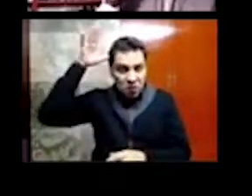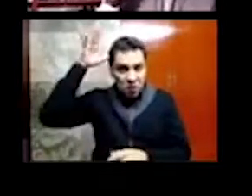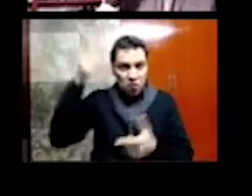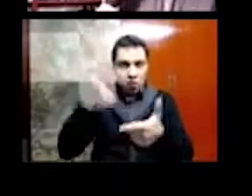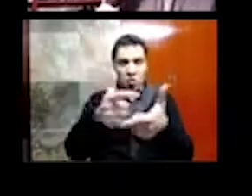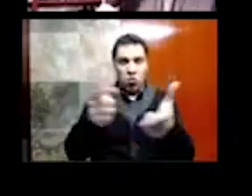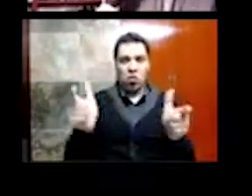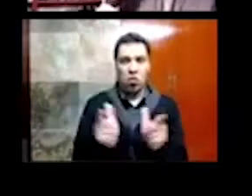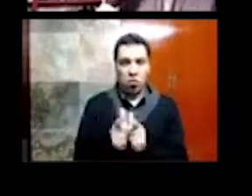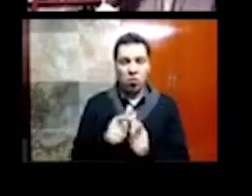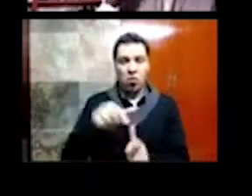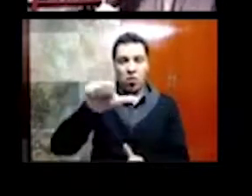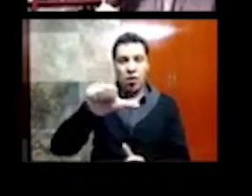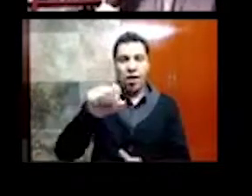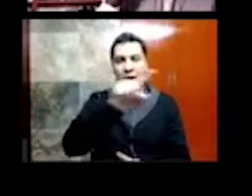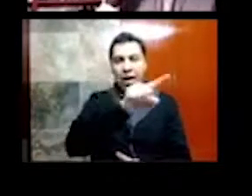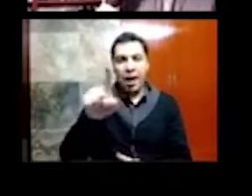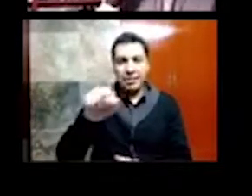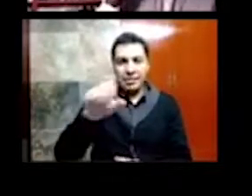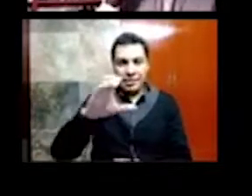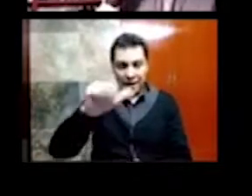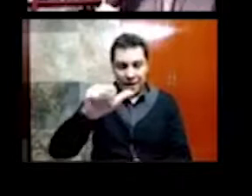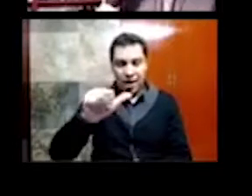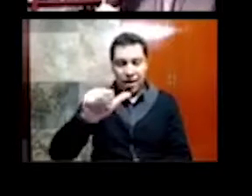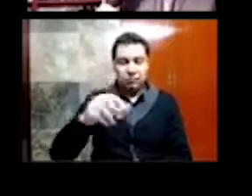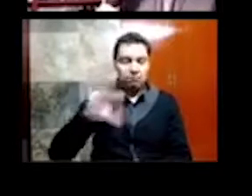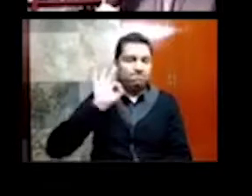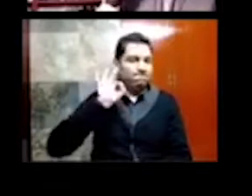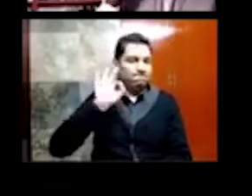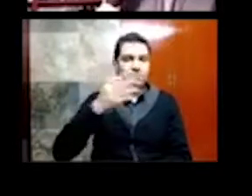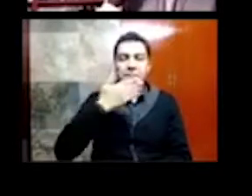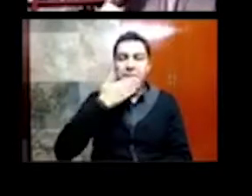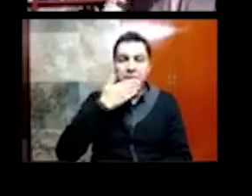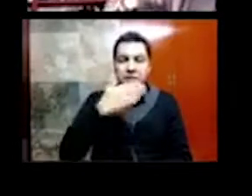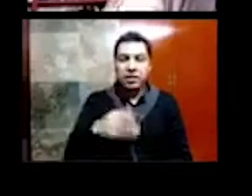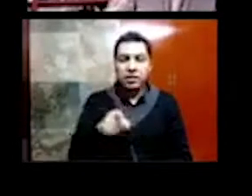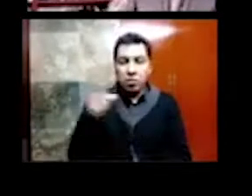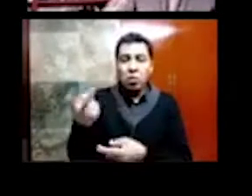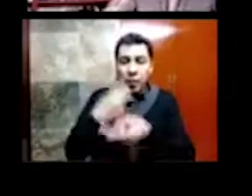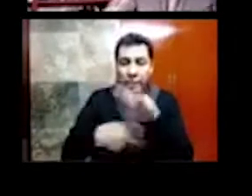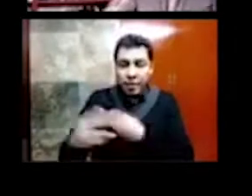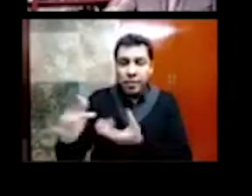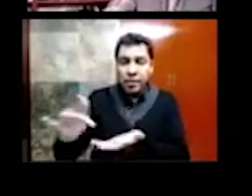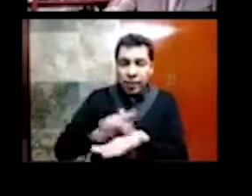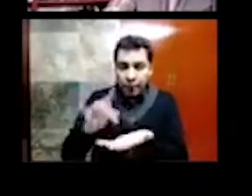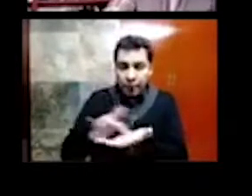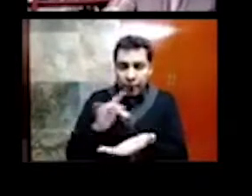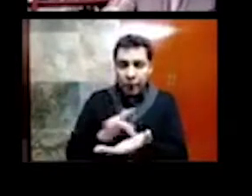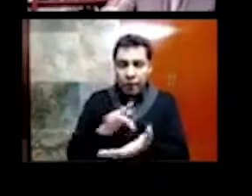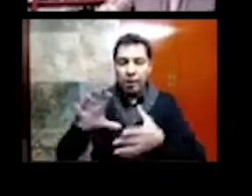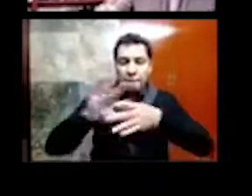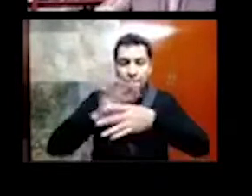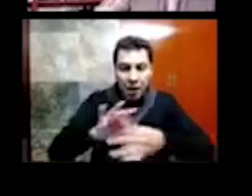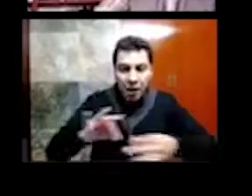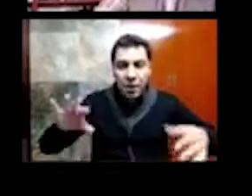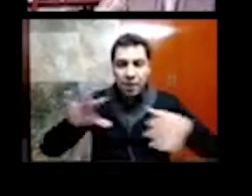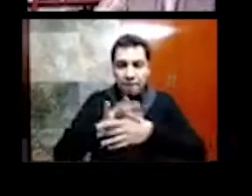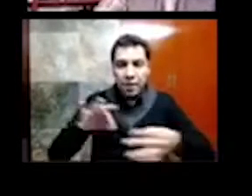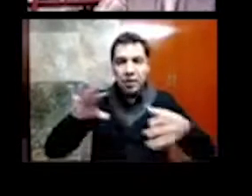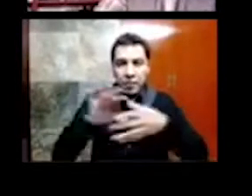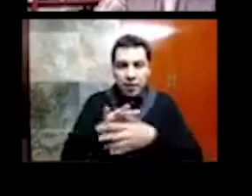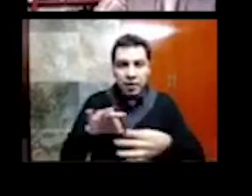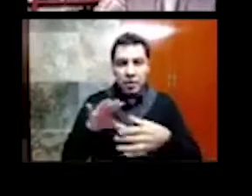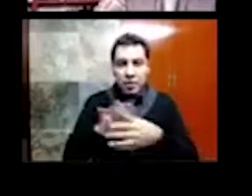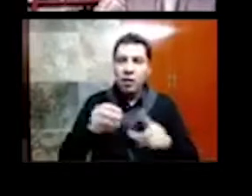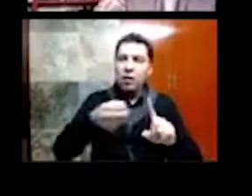Me gusta mucho que hayamos decidido cerrar con esta síntesis verdaderamente explicada de una manera magistral por ti.